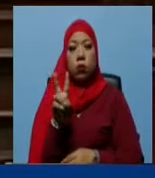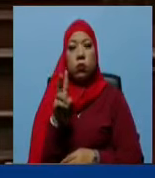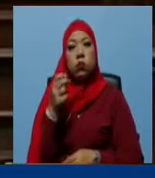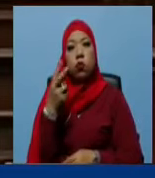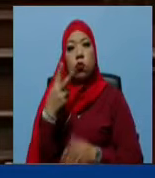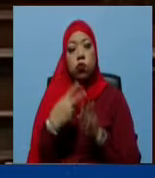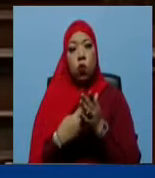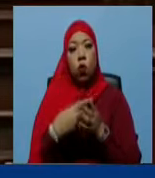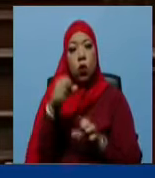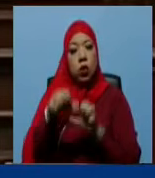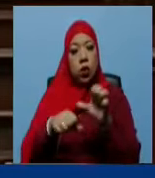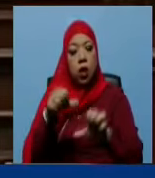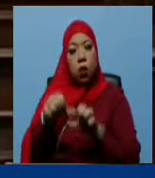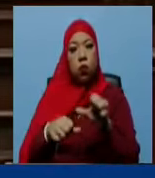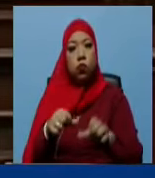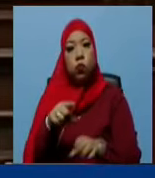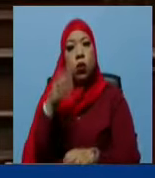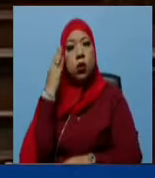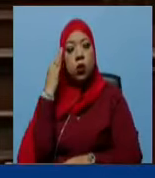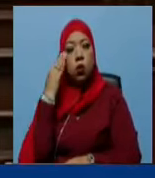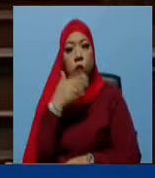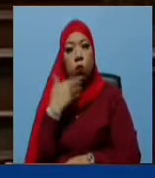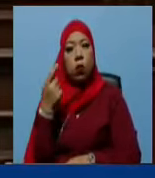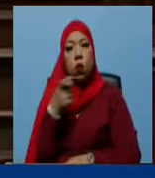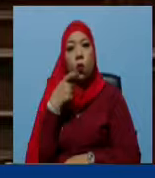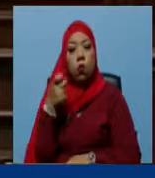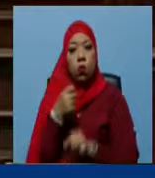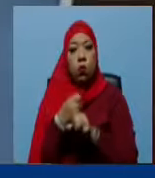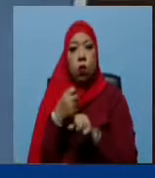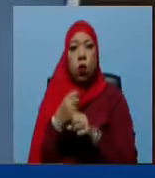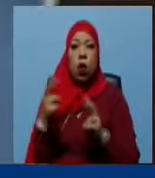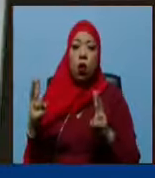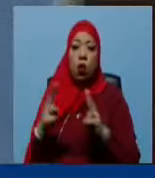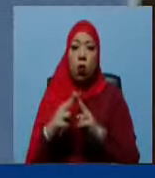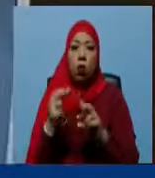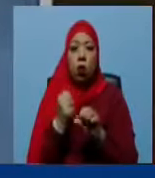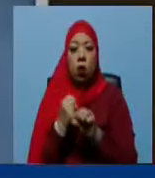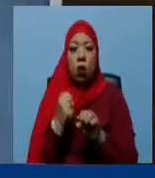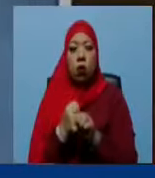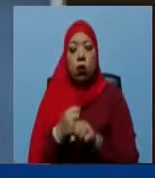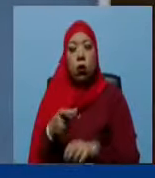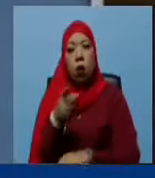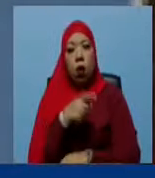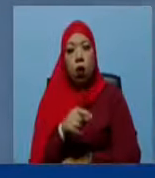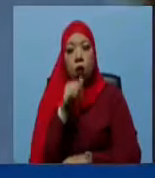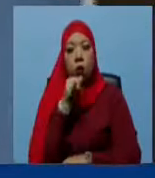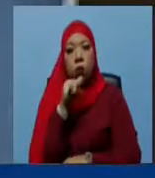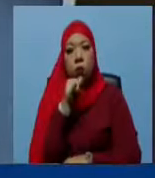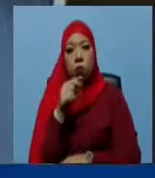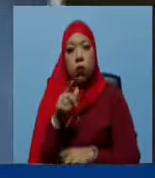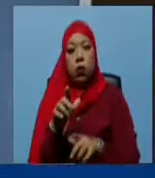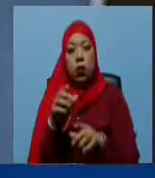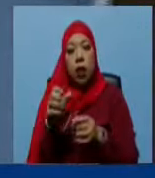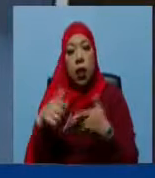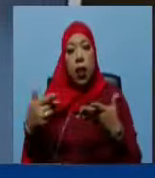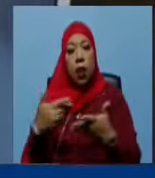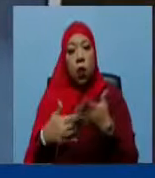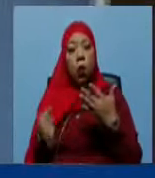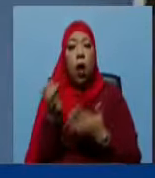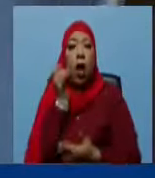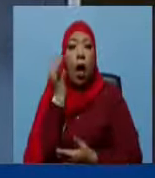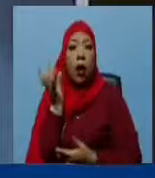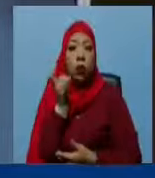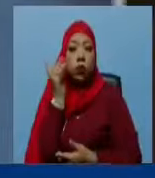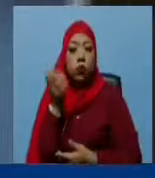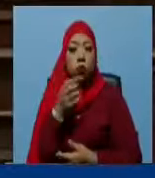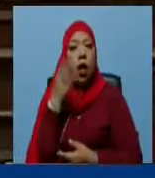dos siglos, si usted lo quiere buscar y encontrar, búsquelo en el libro azul y búsquelo